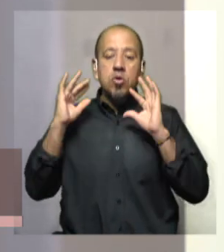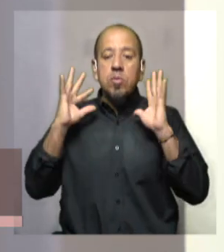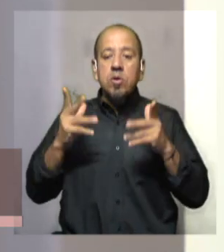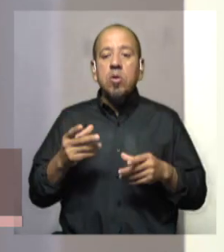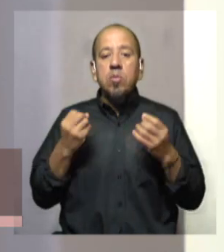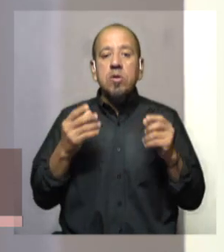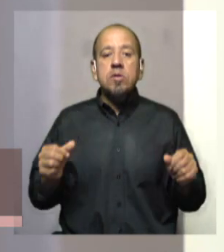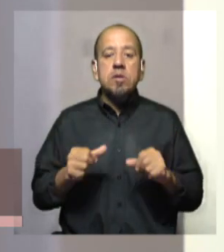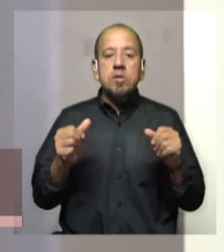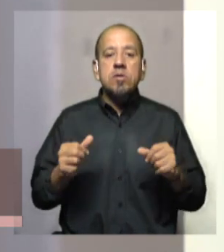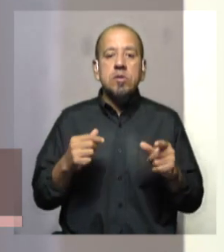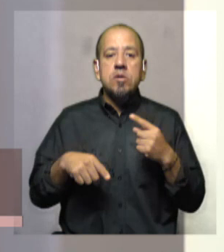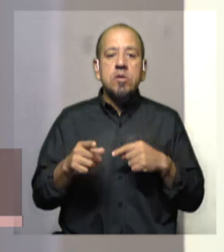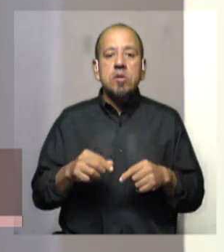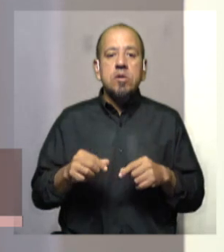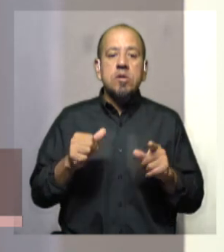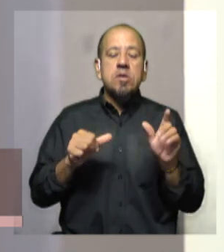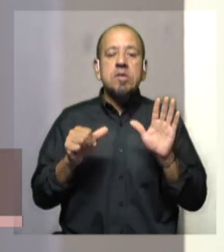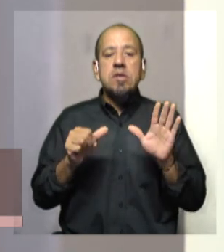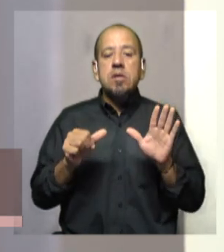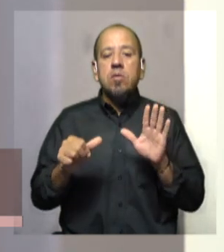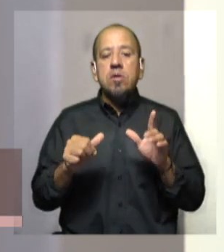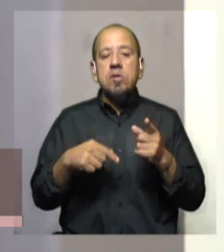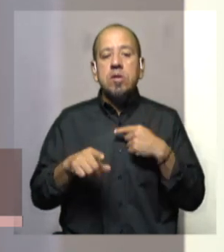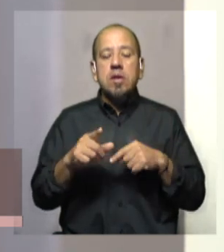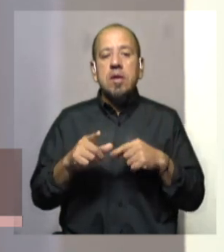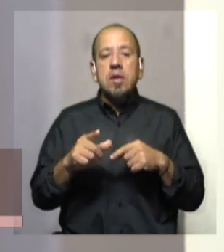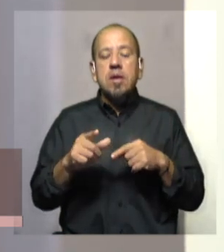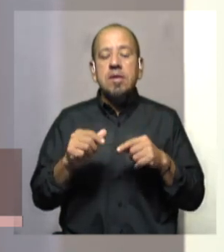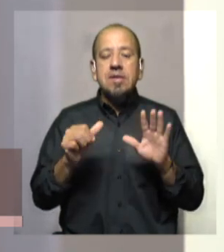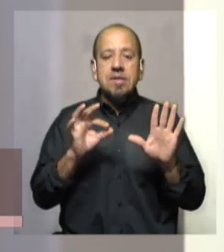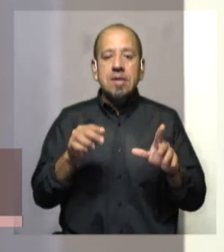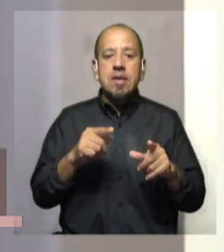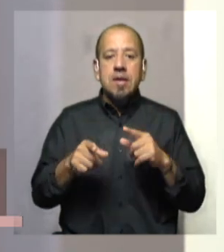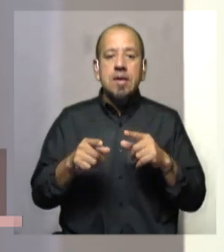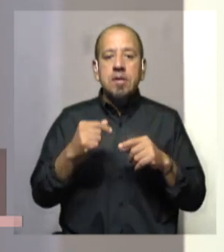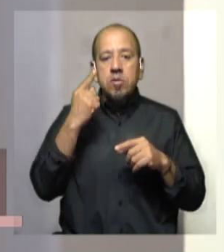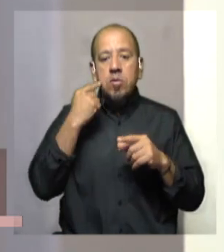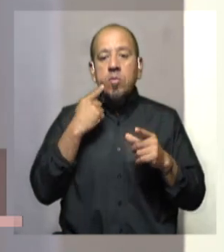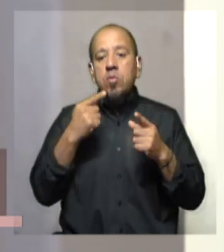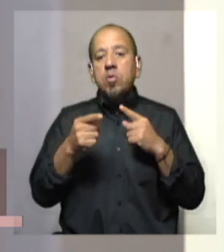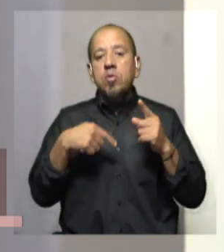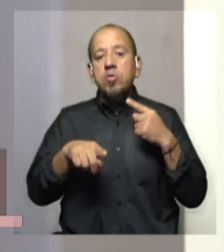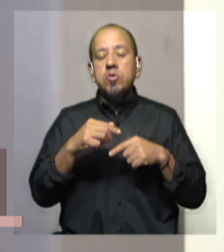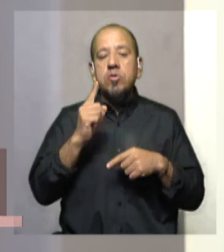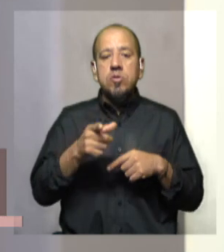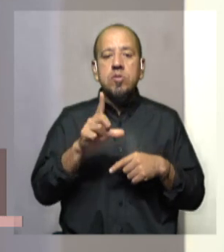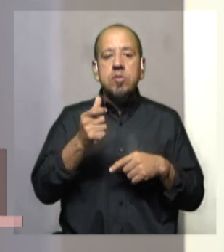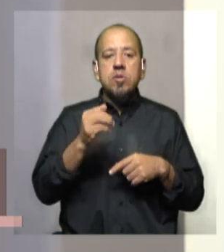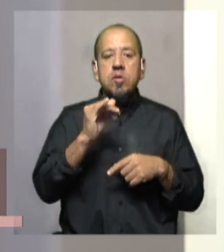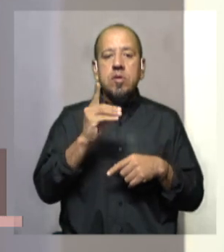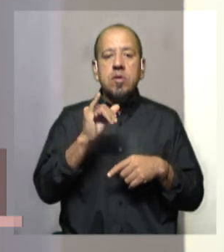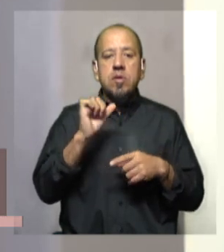se realizó la 60ª edición del Premio Nacional de Artes Visuales, que este año llevó el nombre de Gladys Afamado. Y para hablar de